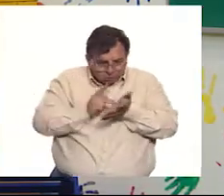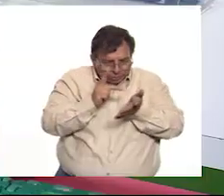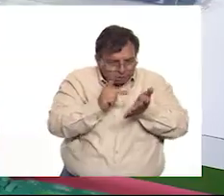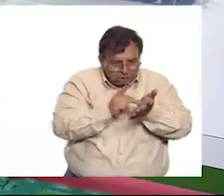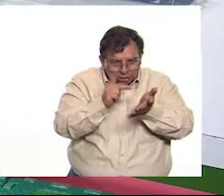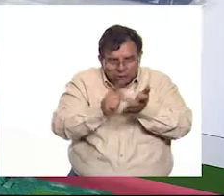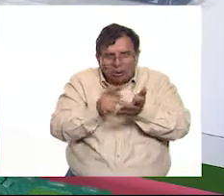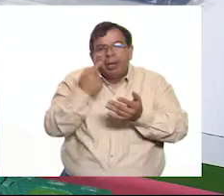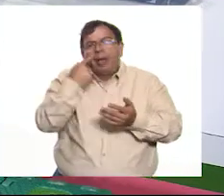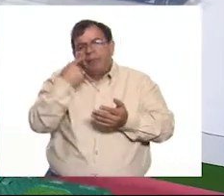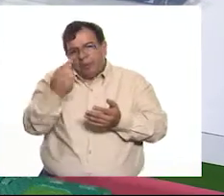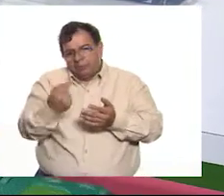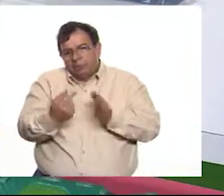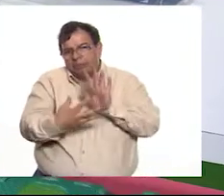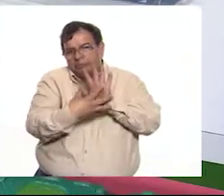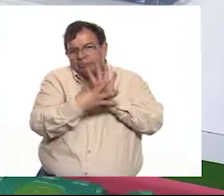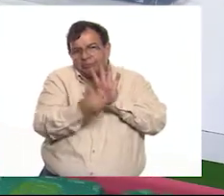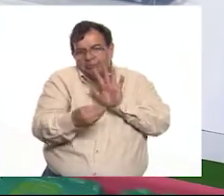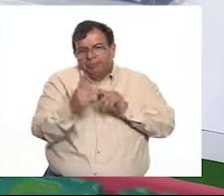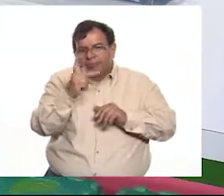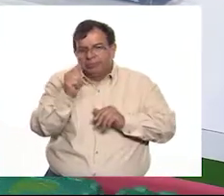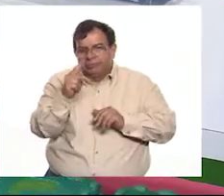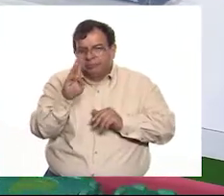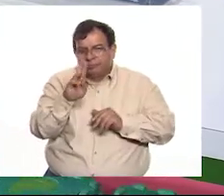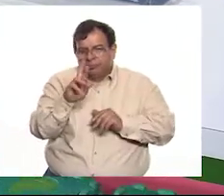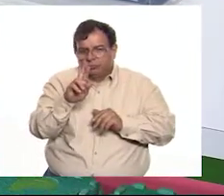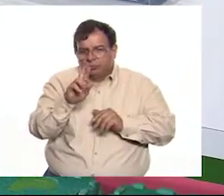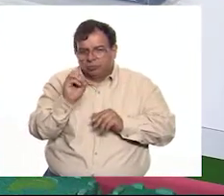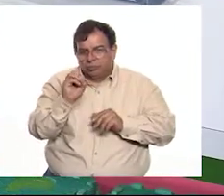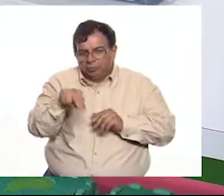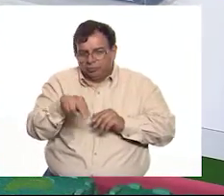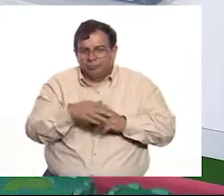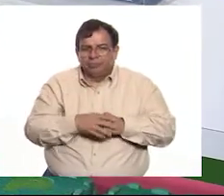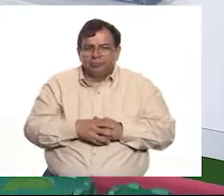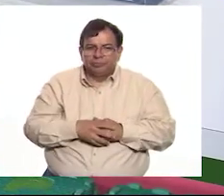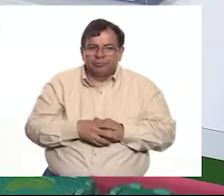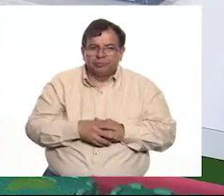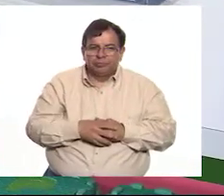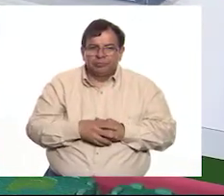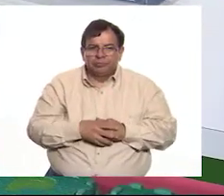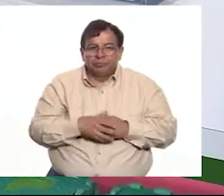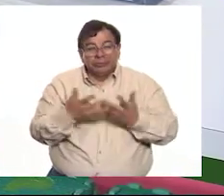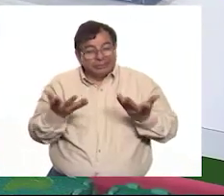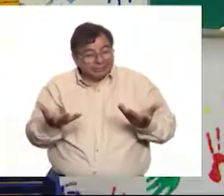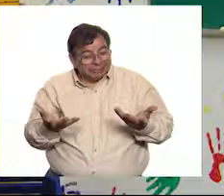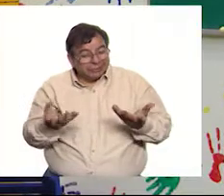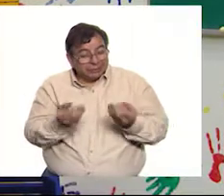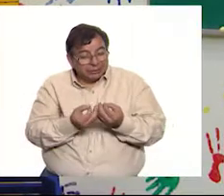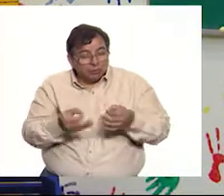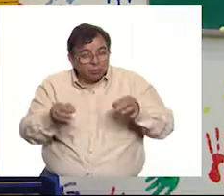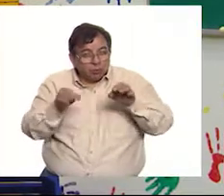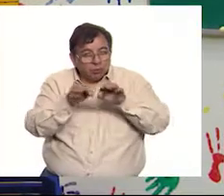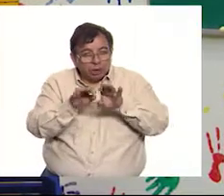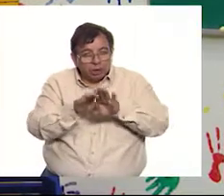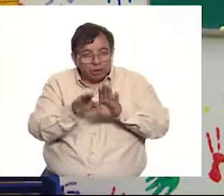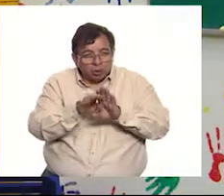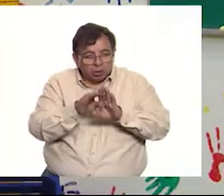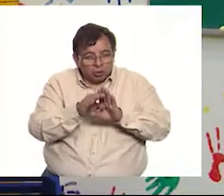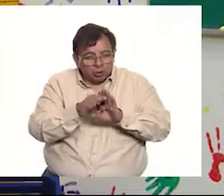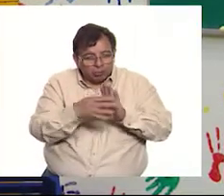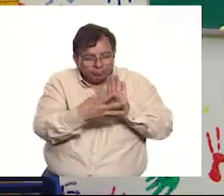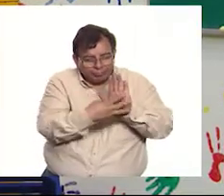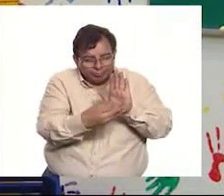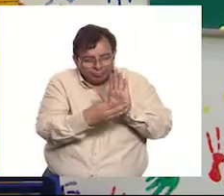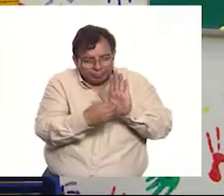justamente los patrones que se repiten y por eso es importante que tratemos de generar patrones que se